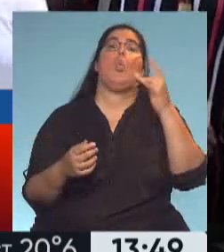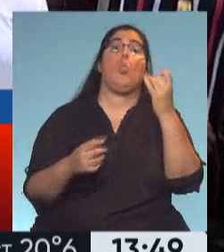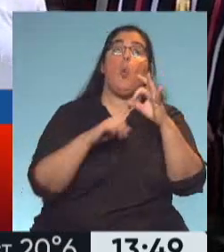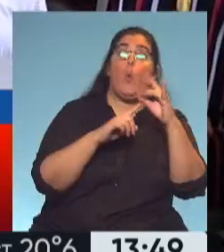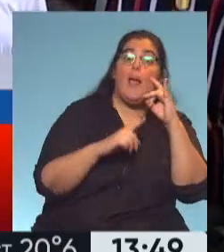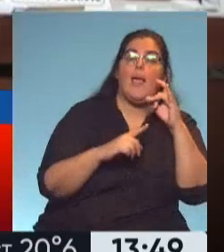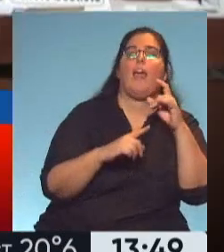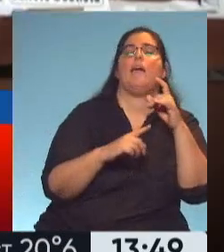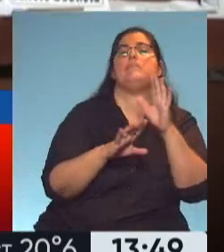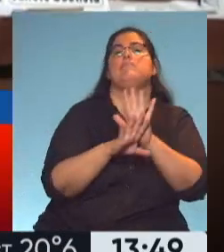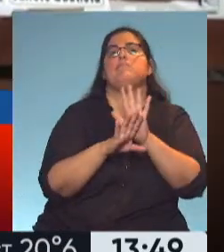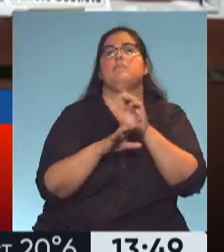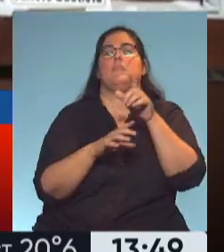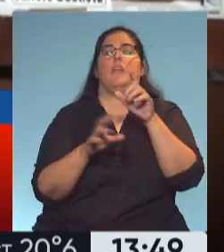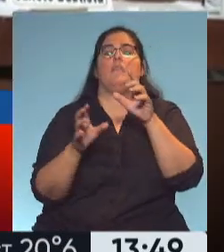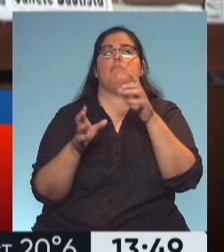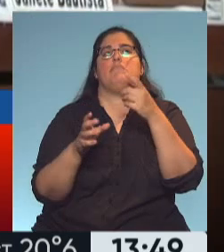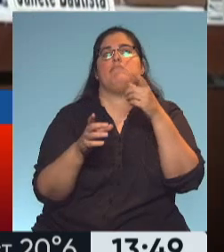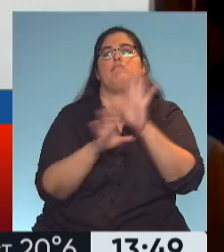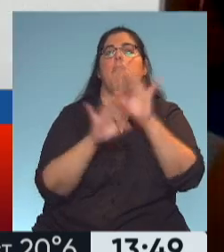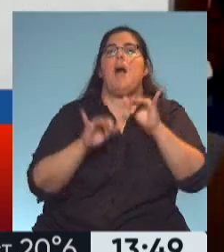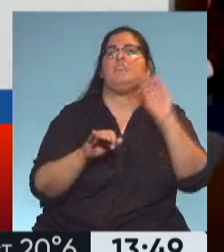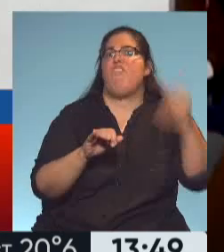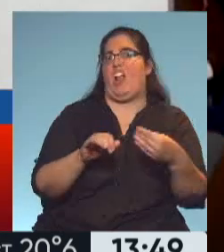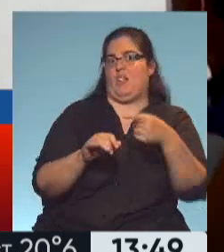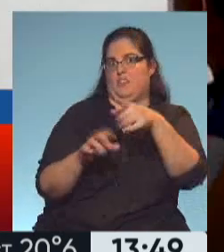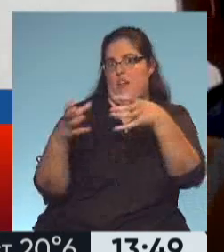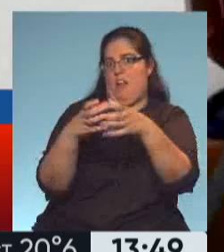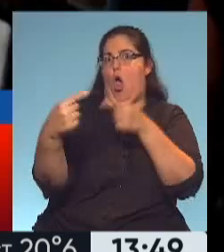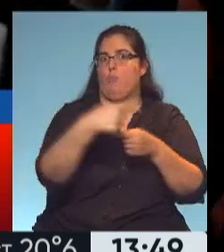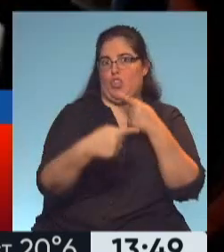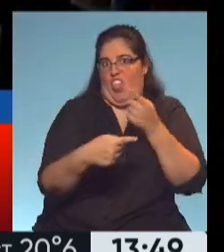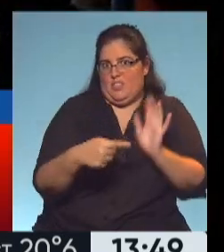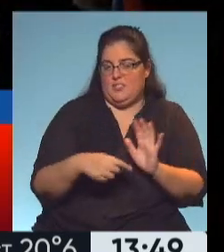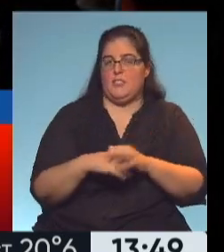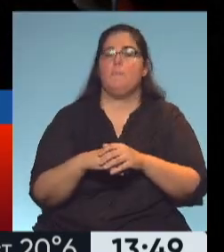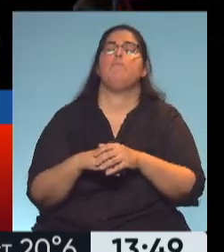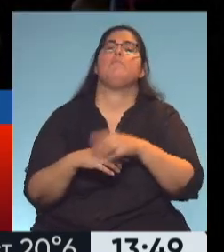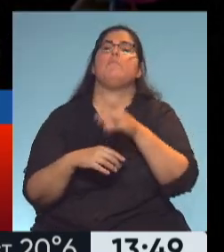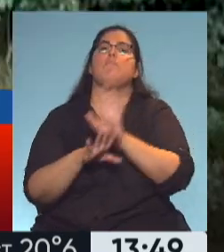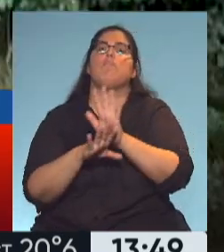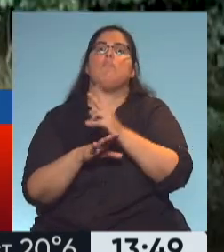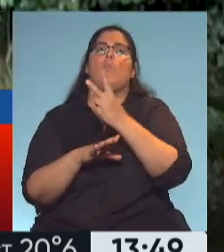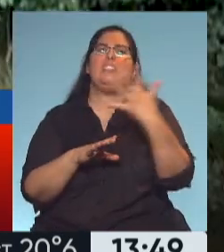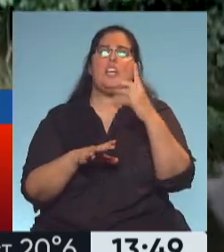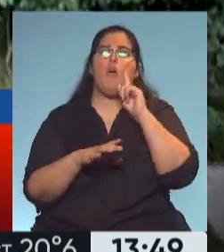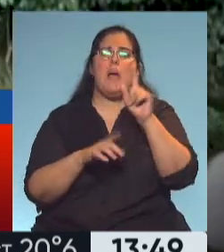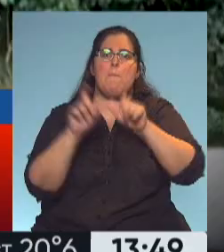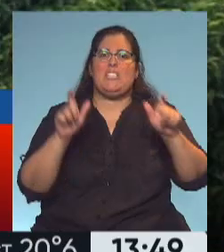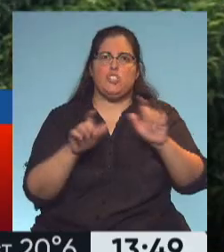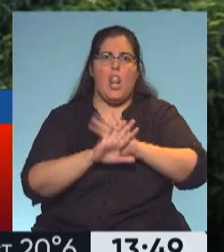está haciendo fracasar el acuerdo de paz. La ONU advirtió que en 2020 más de 25.000 personas